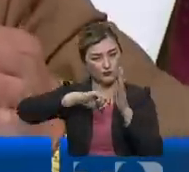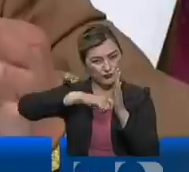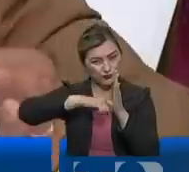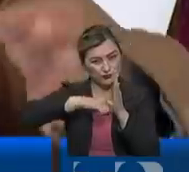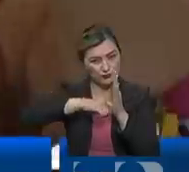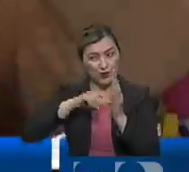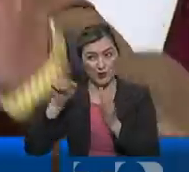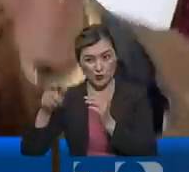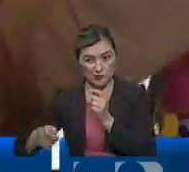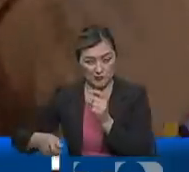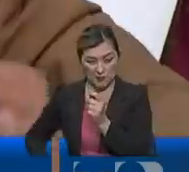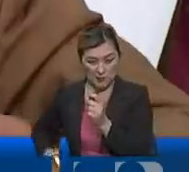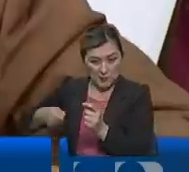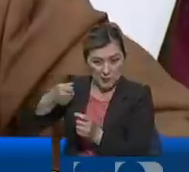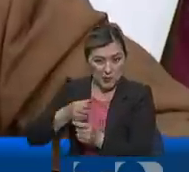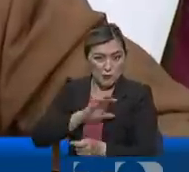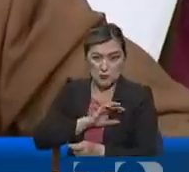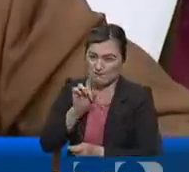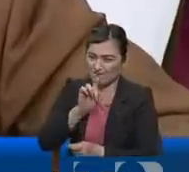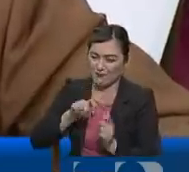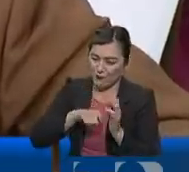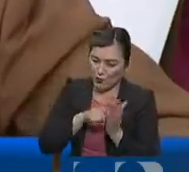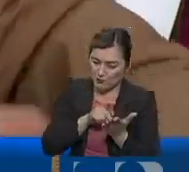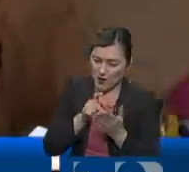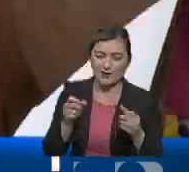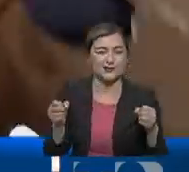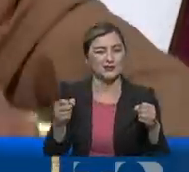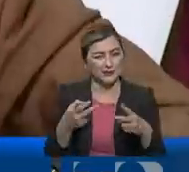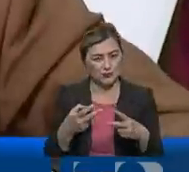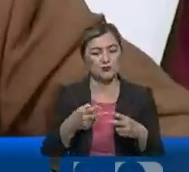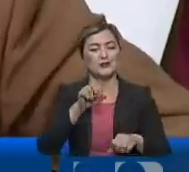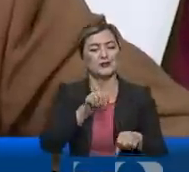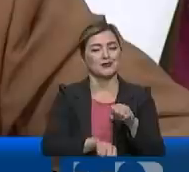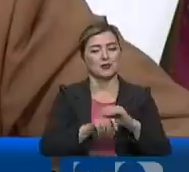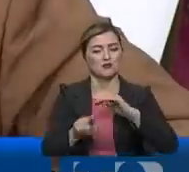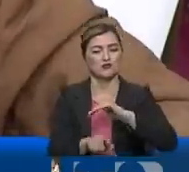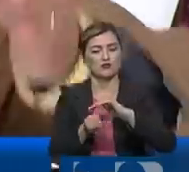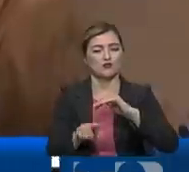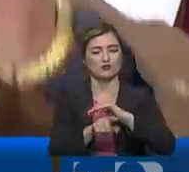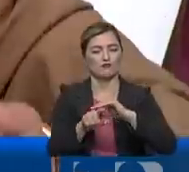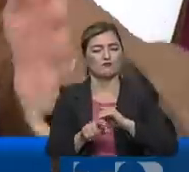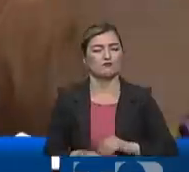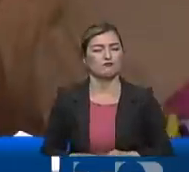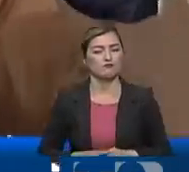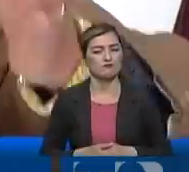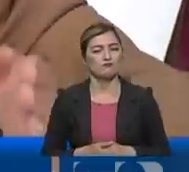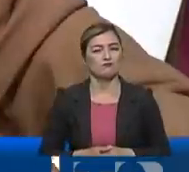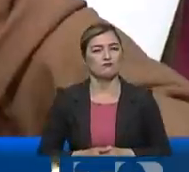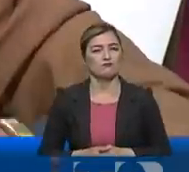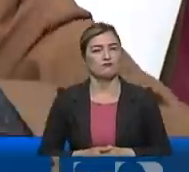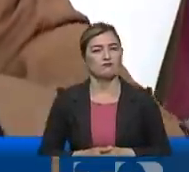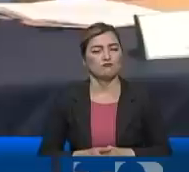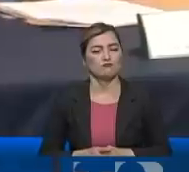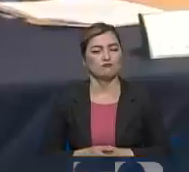la reparación de los daños ocasionados por la construcción del Metro de Quito, no le cueste un solo centavo al municipio ni a la